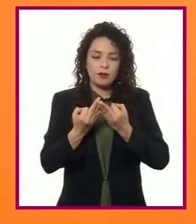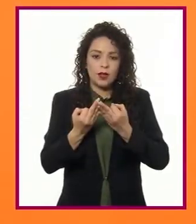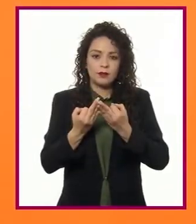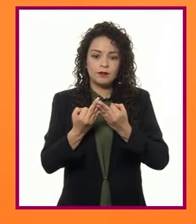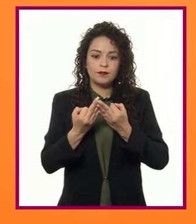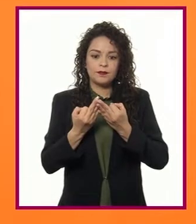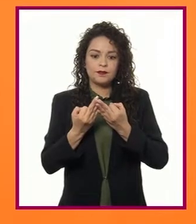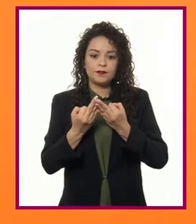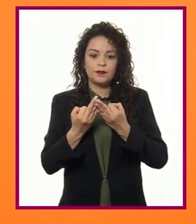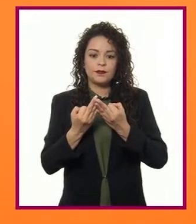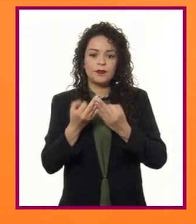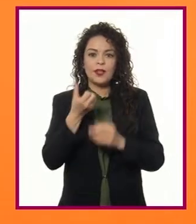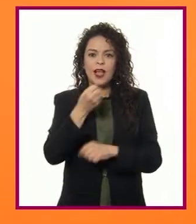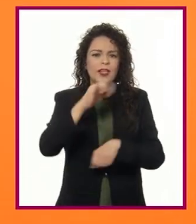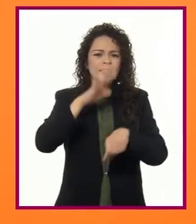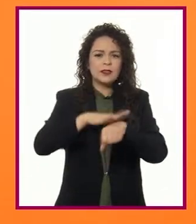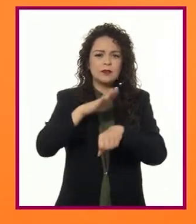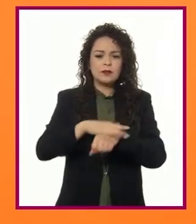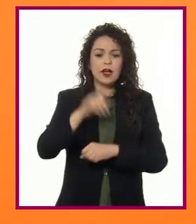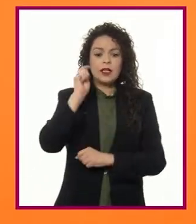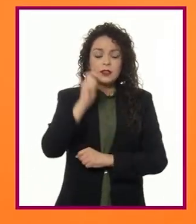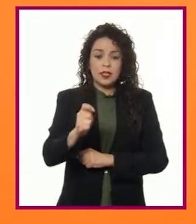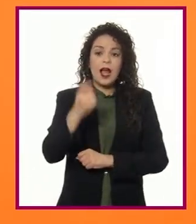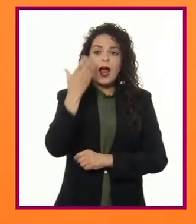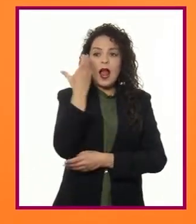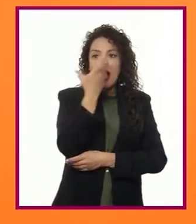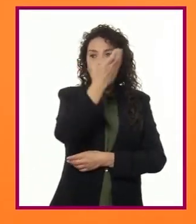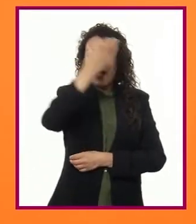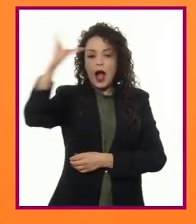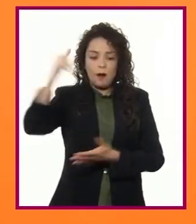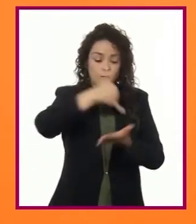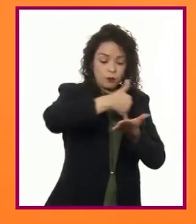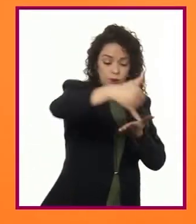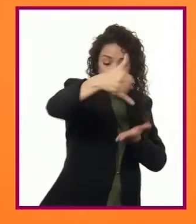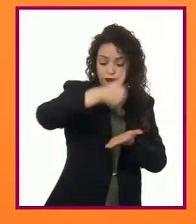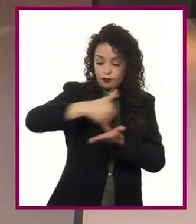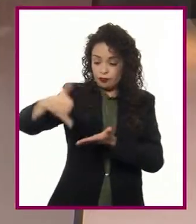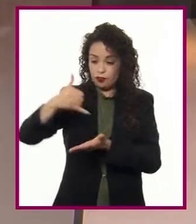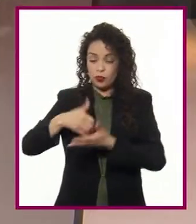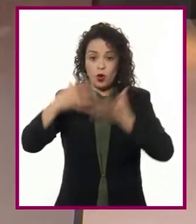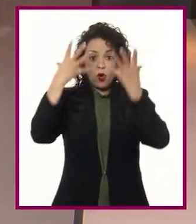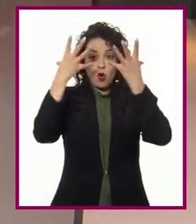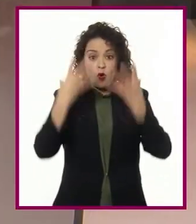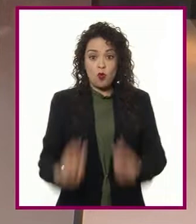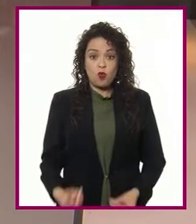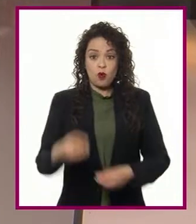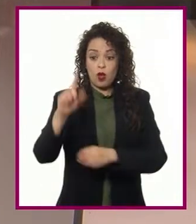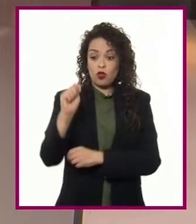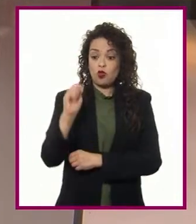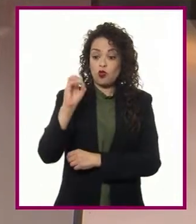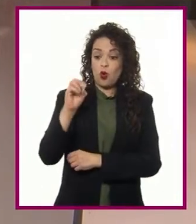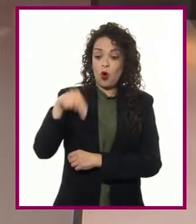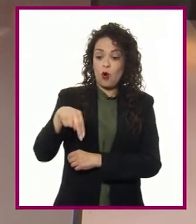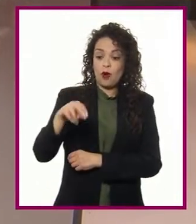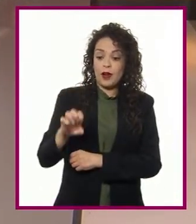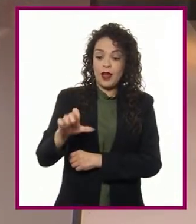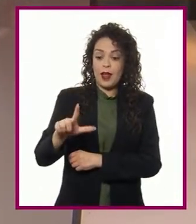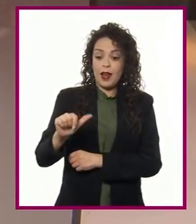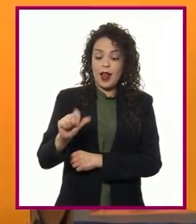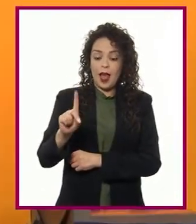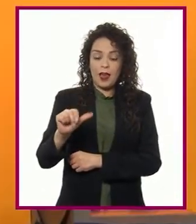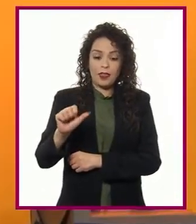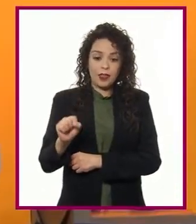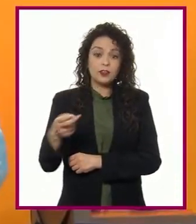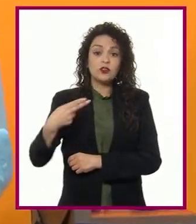es obteniéndolos de siembras extensas del campo, que generan toneladas de productos. A nosotros solo nos